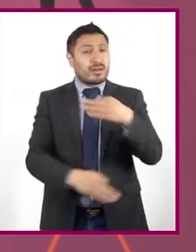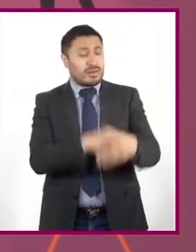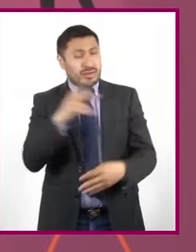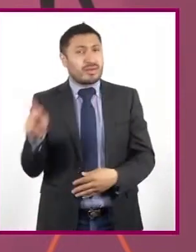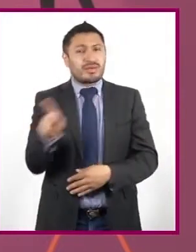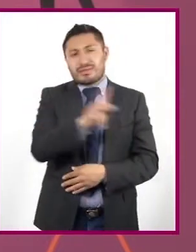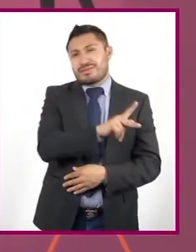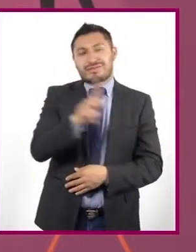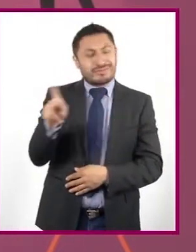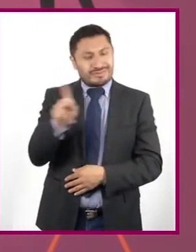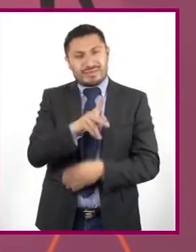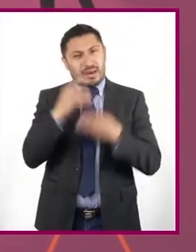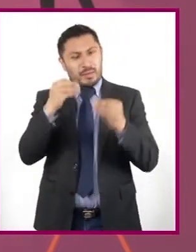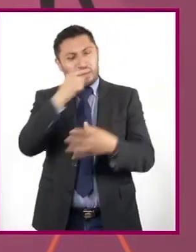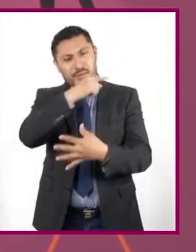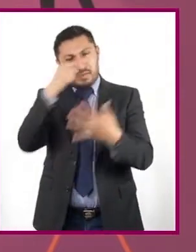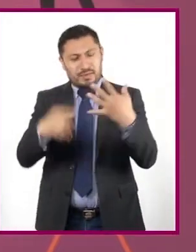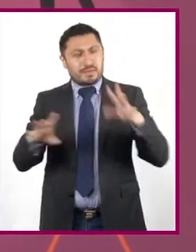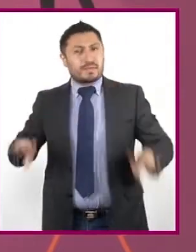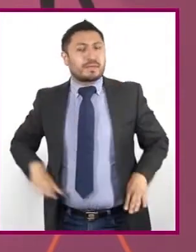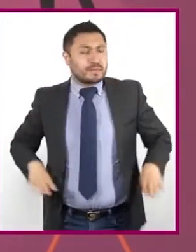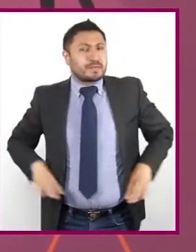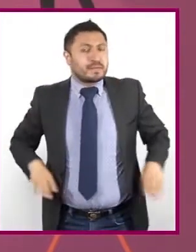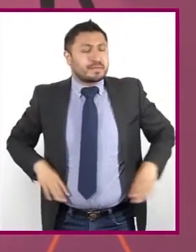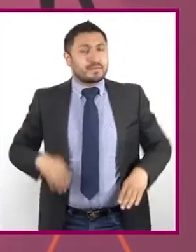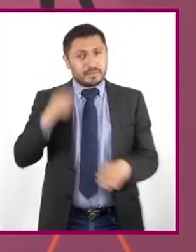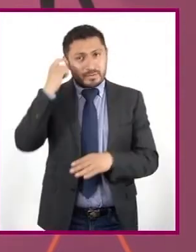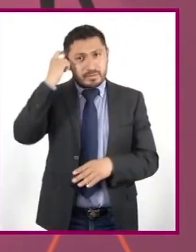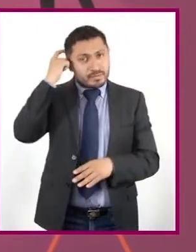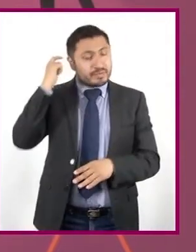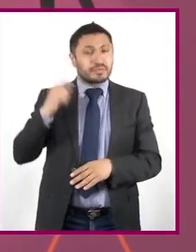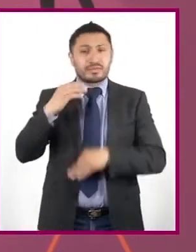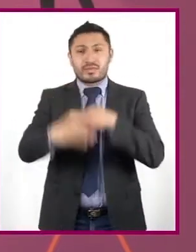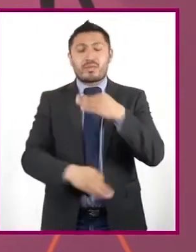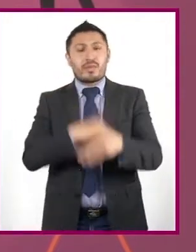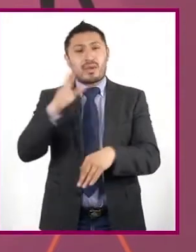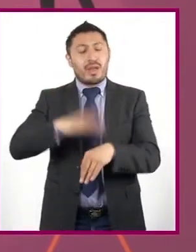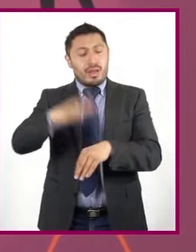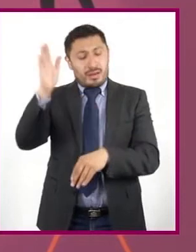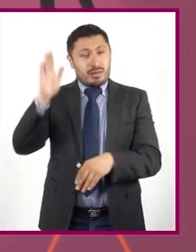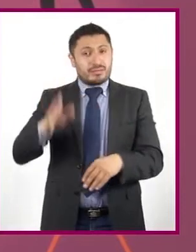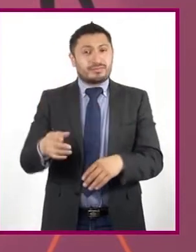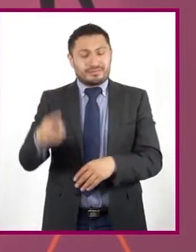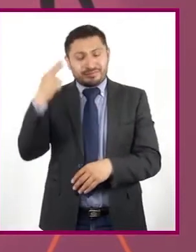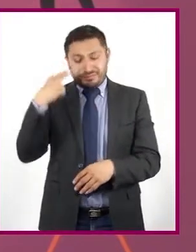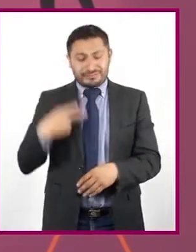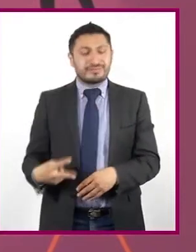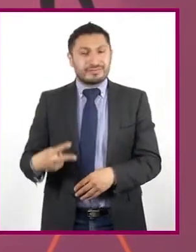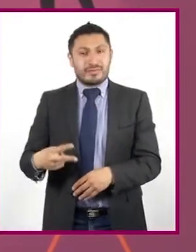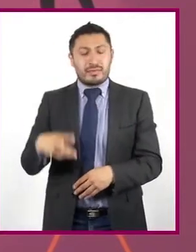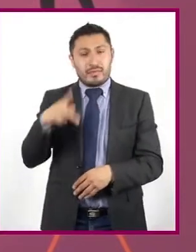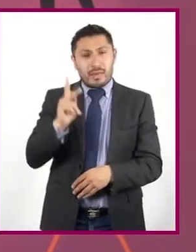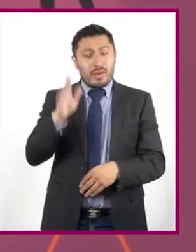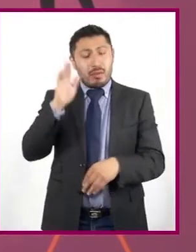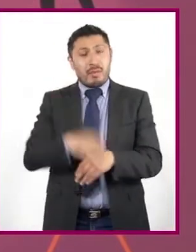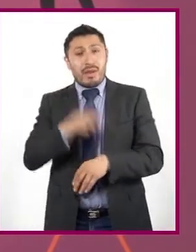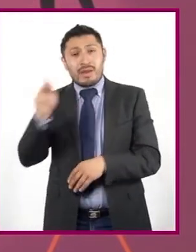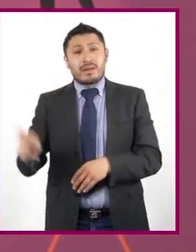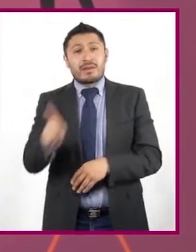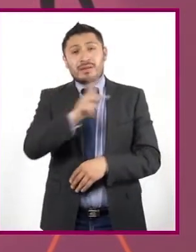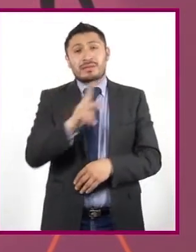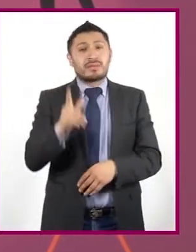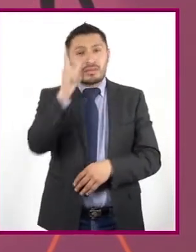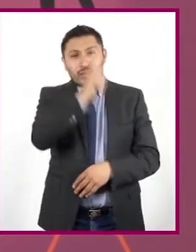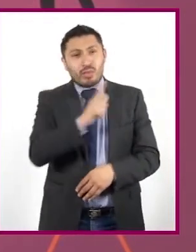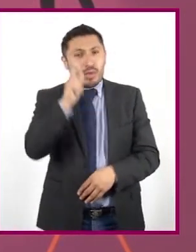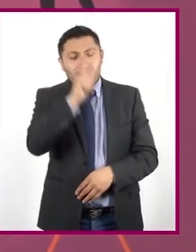nos parecemos en muchos sentidos. Tenemos, más allá del físico, semejanzas con otras personas por la lengua